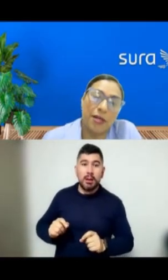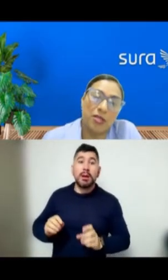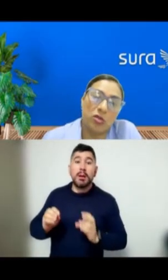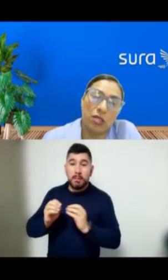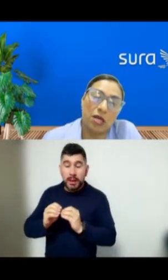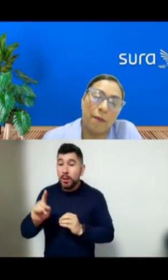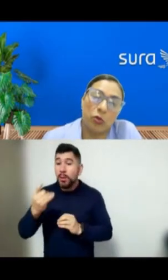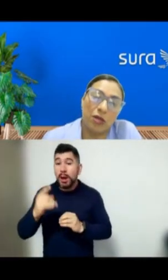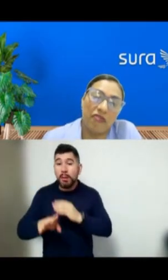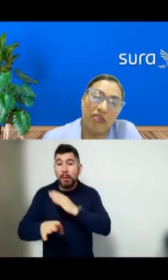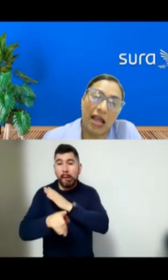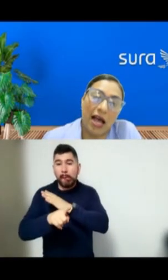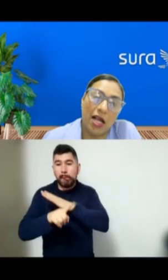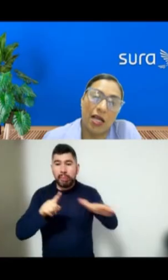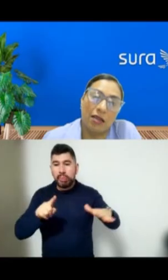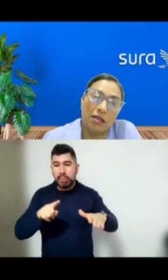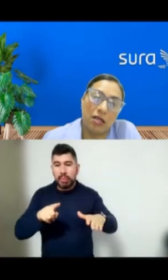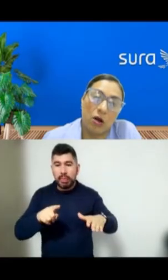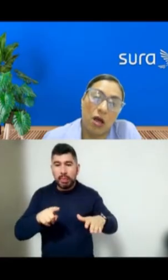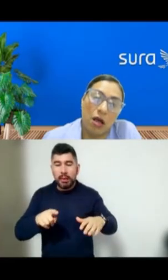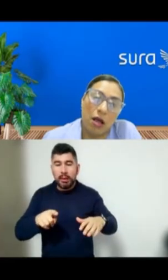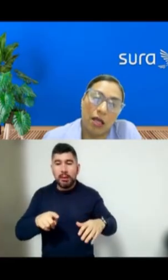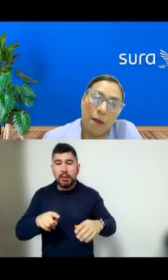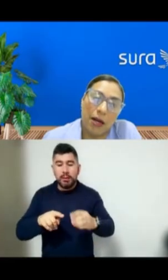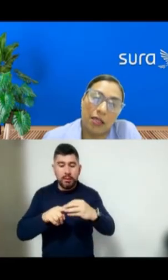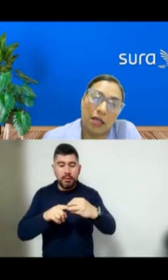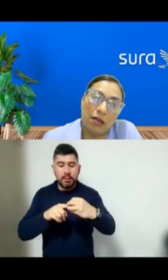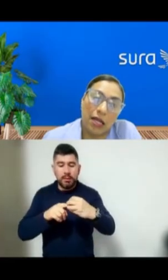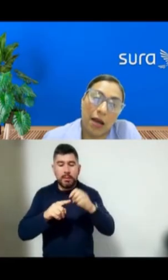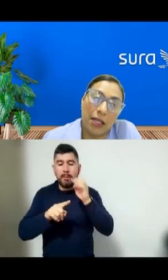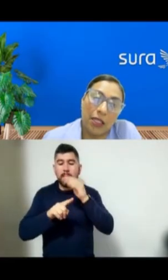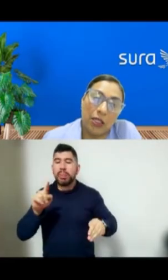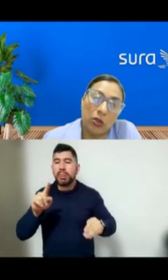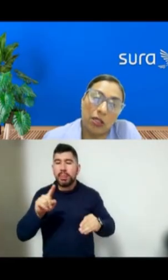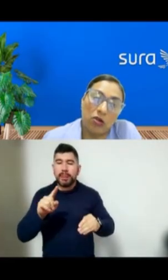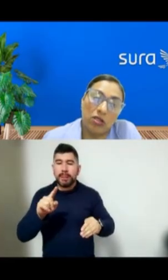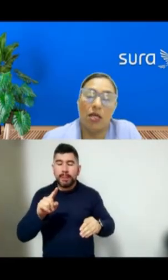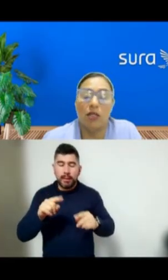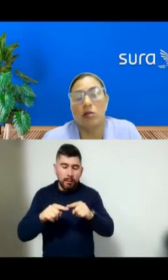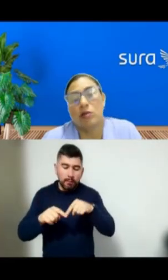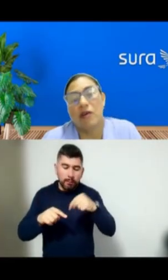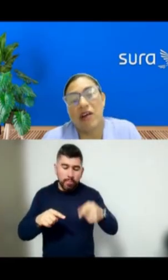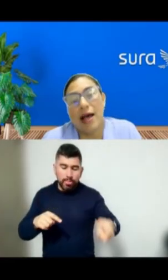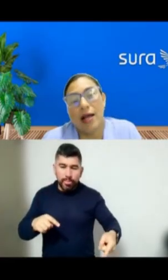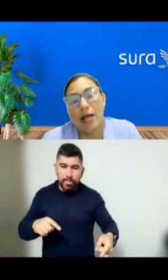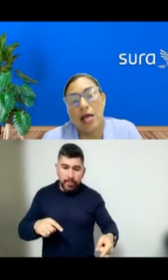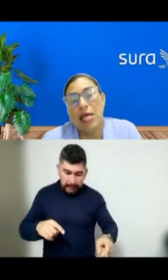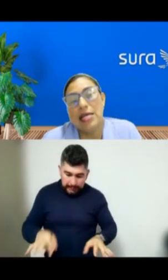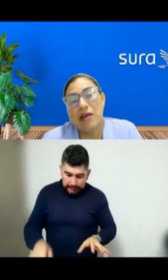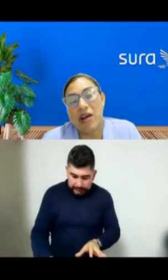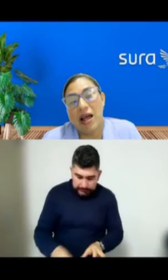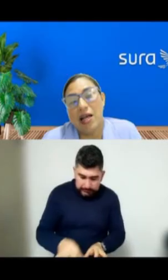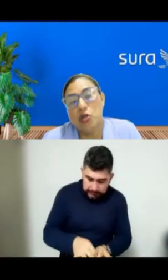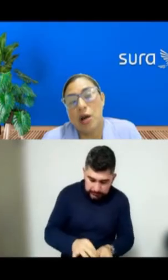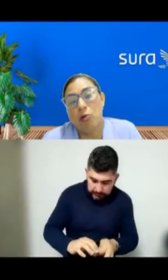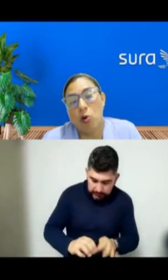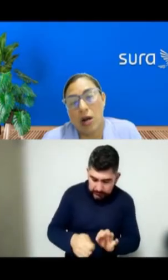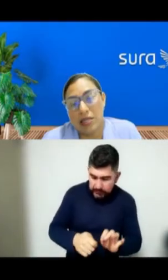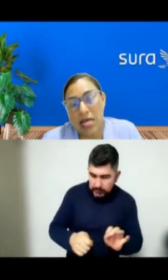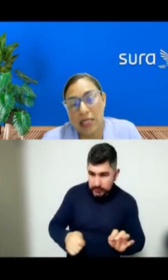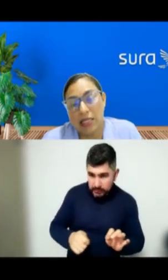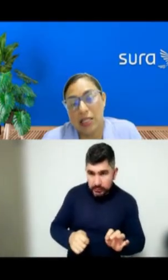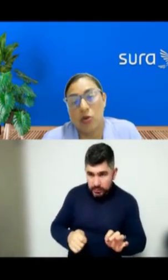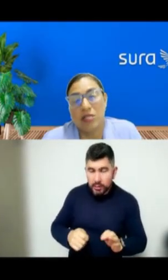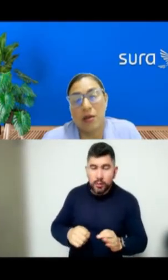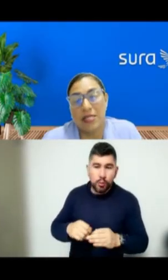amputada. De pronto a esa persona se le amputó una falange, es decir, aquí en la parte de la manito, de los deditos, una falange, y esa falange yo